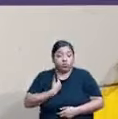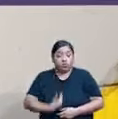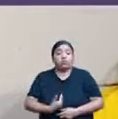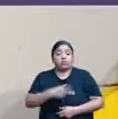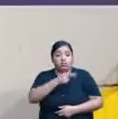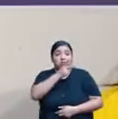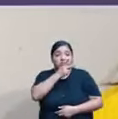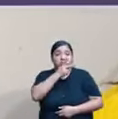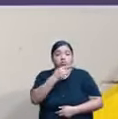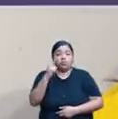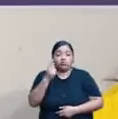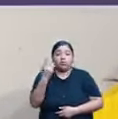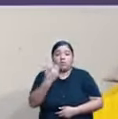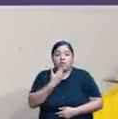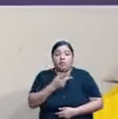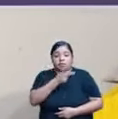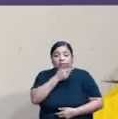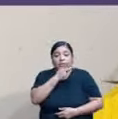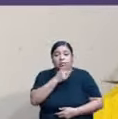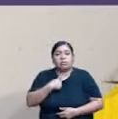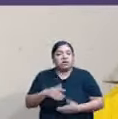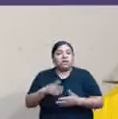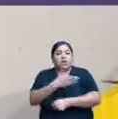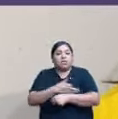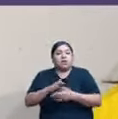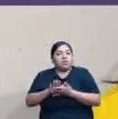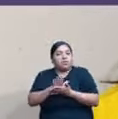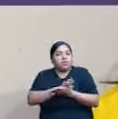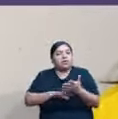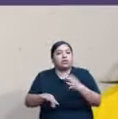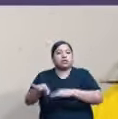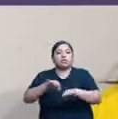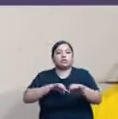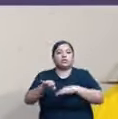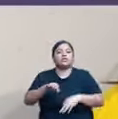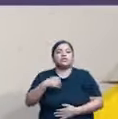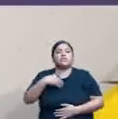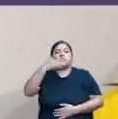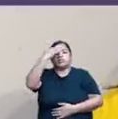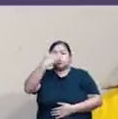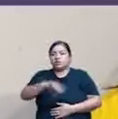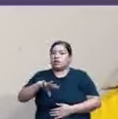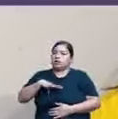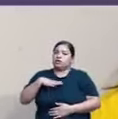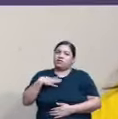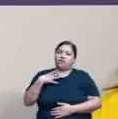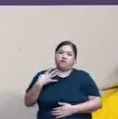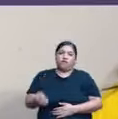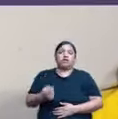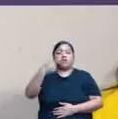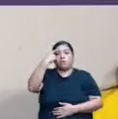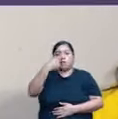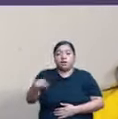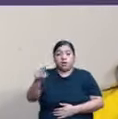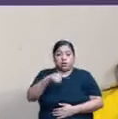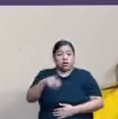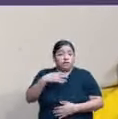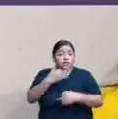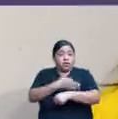familia, surgido de una familia de clase trabajadora. Sé que el mayor esfuerzo educativo lo hacen las familias que viven en la